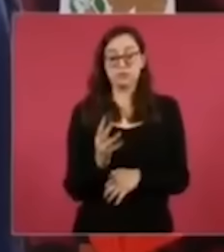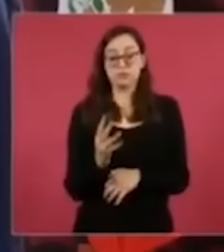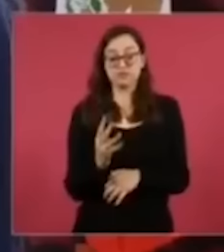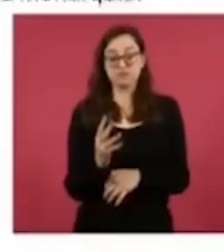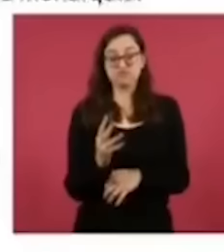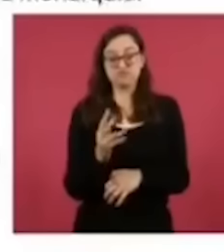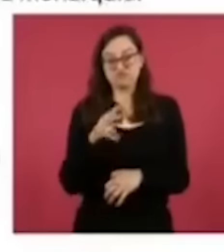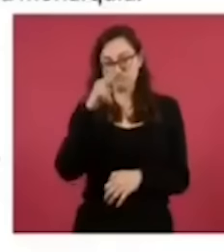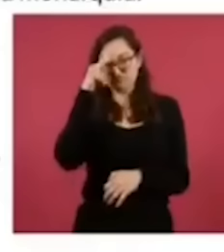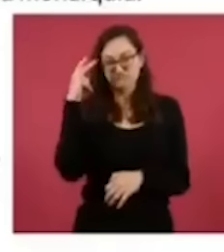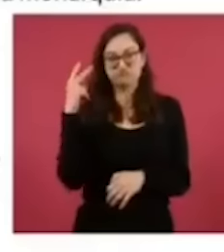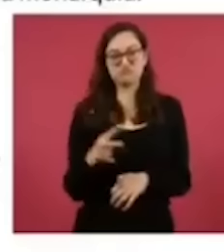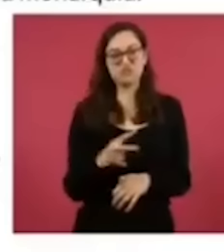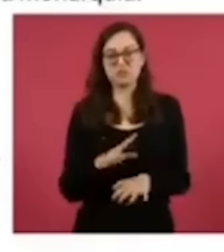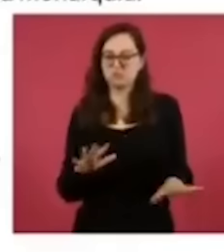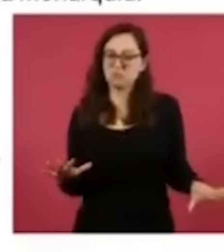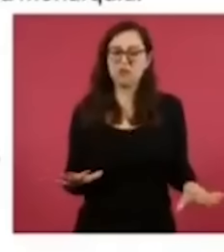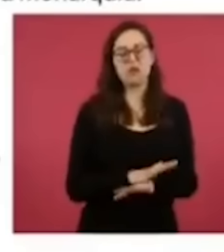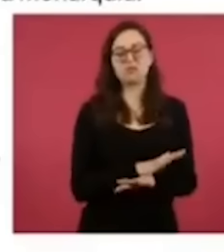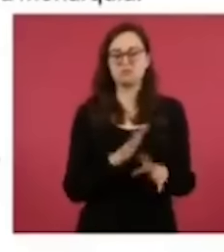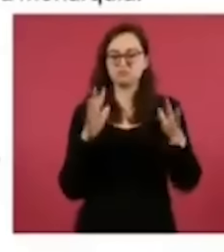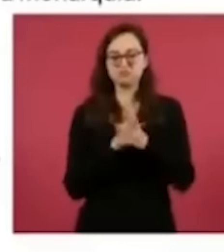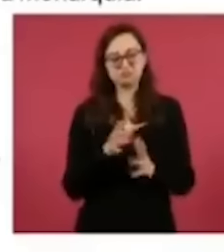de 1824, México se convirtió en una república.